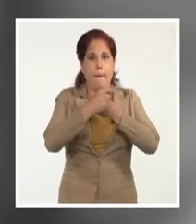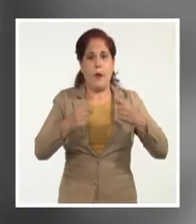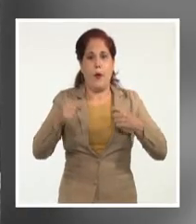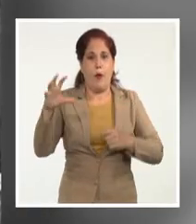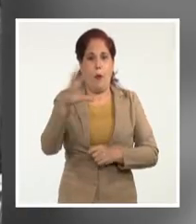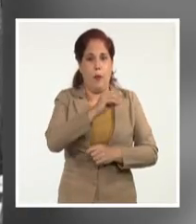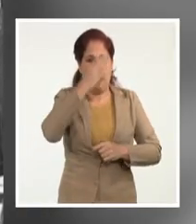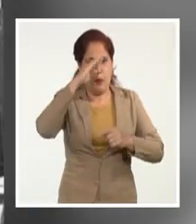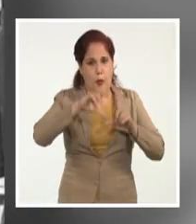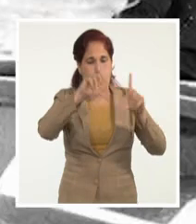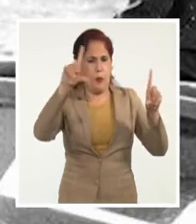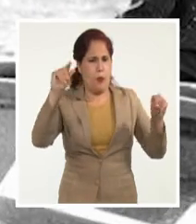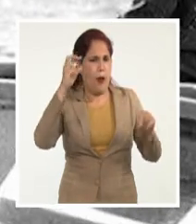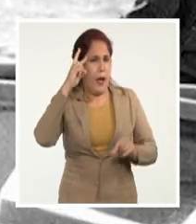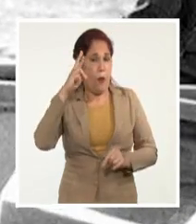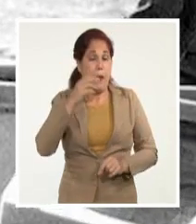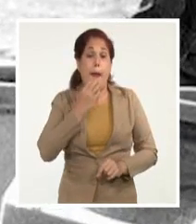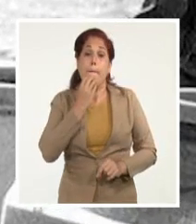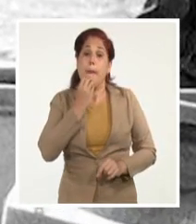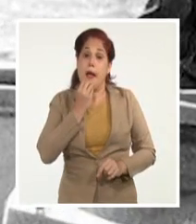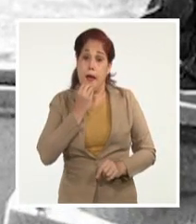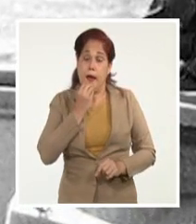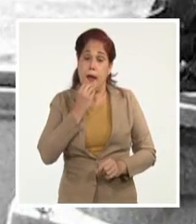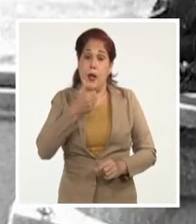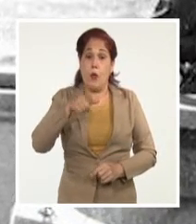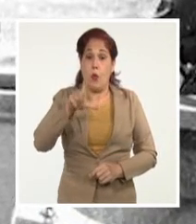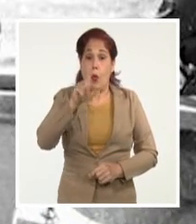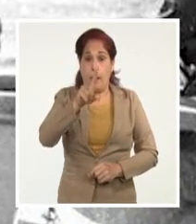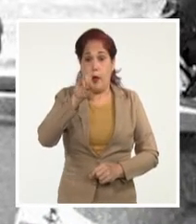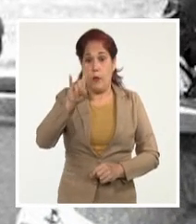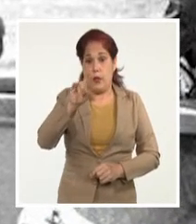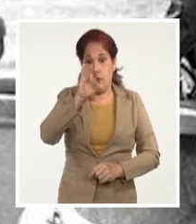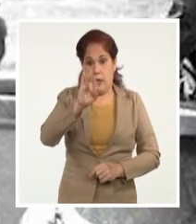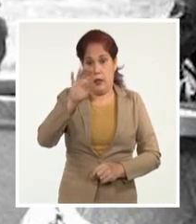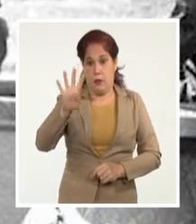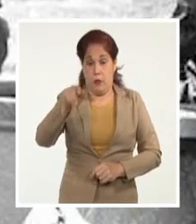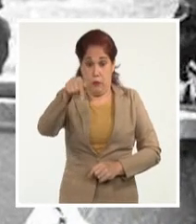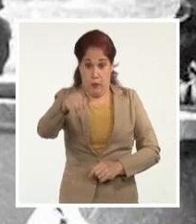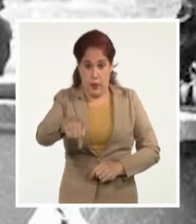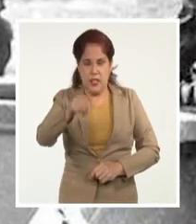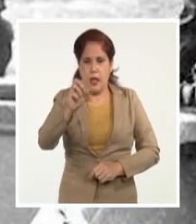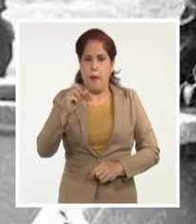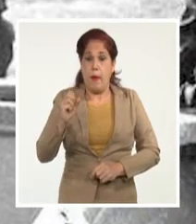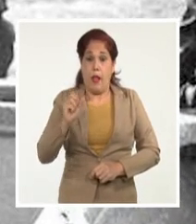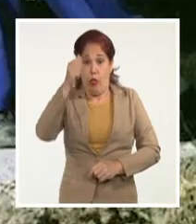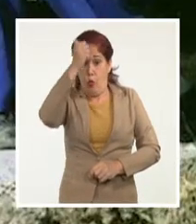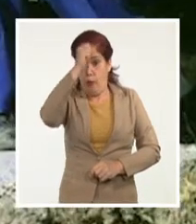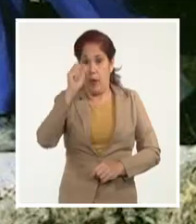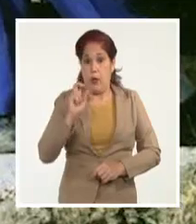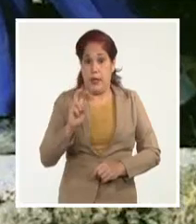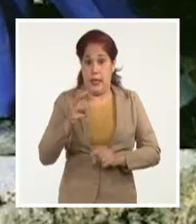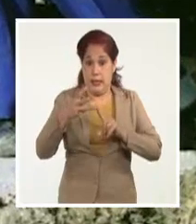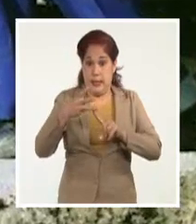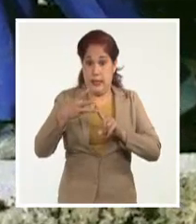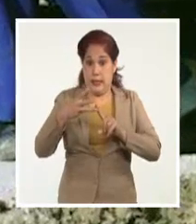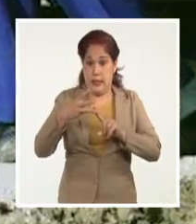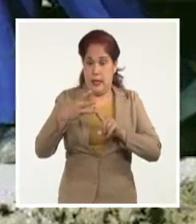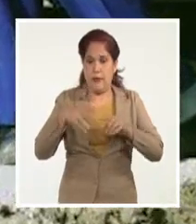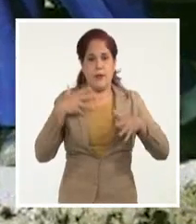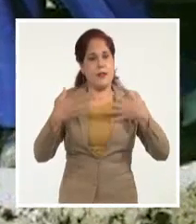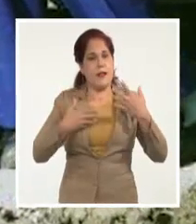en el parque lenin en julio de 1974 desde entonces cada tercer domingo de este mes se celebra en cuba